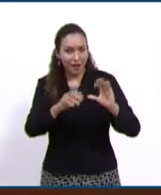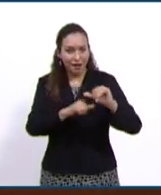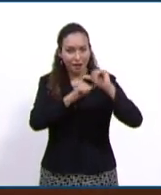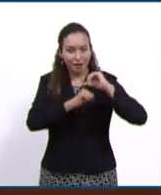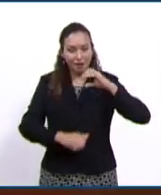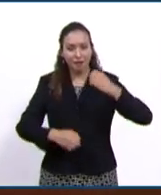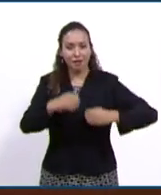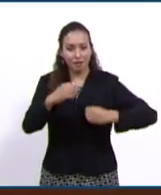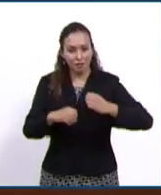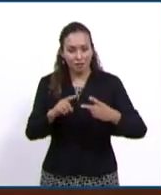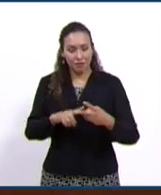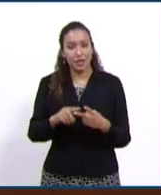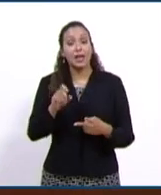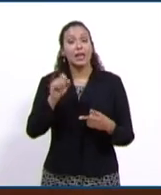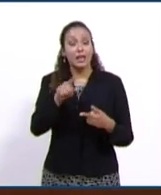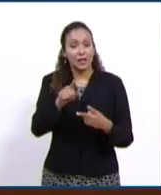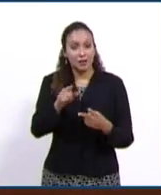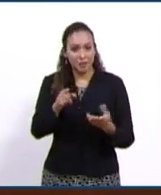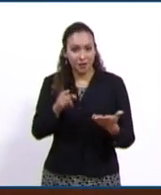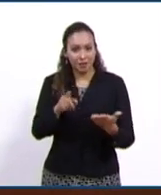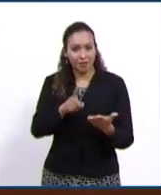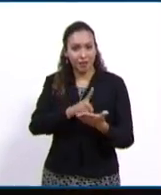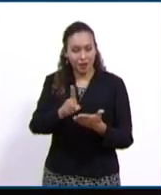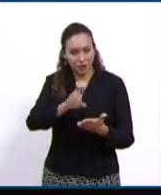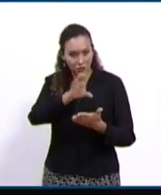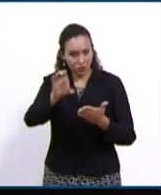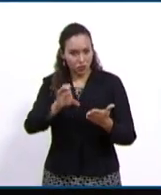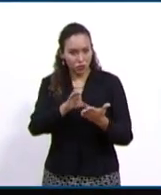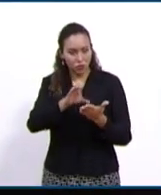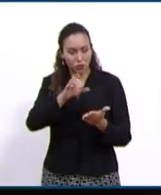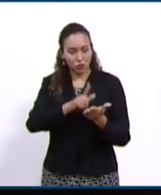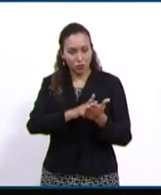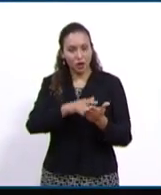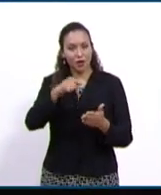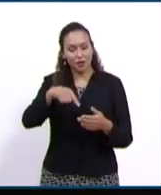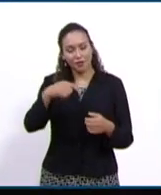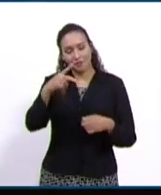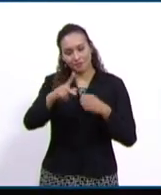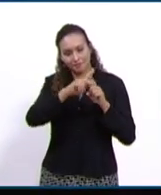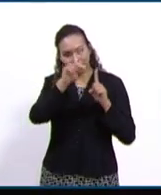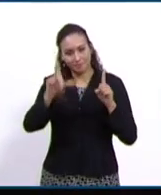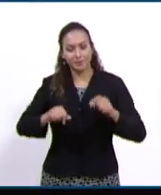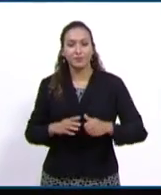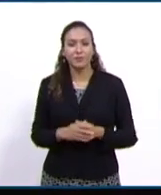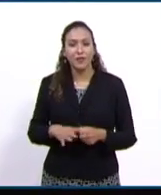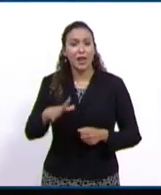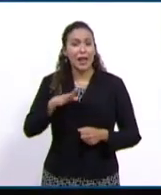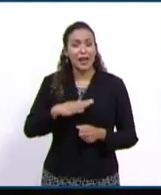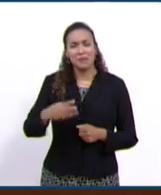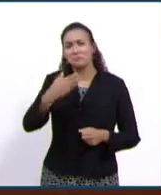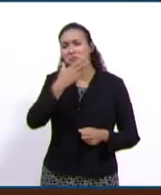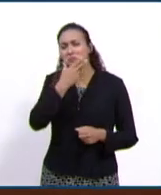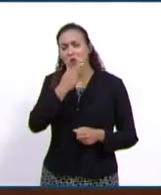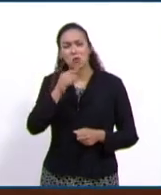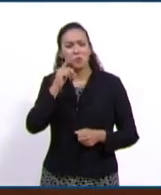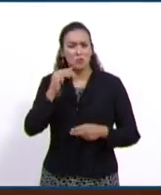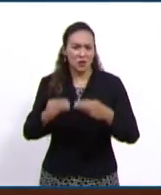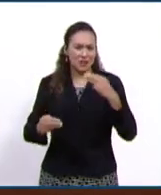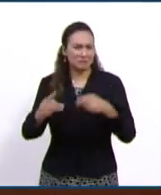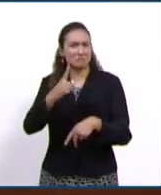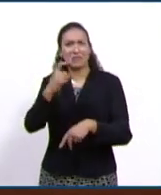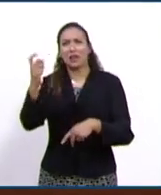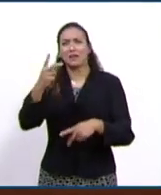del Estado de Derecho en nuestro país. Cientos de magistrados y magistradas